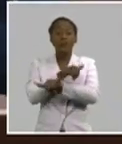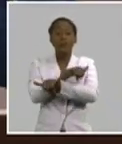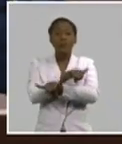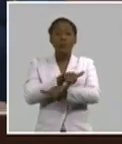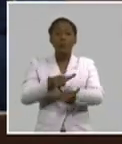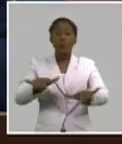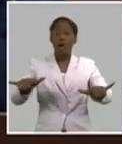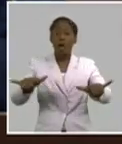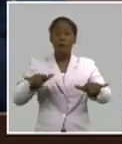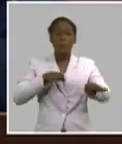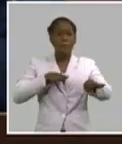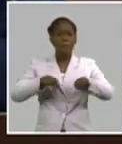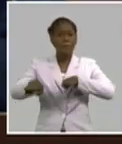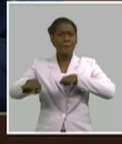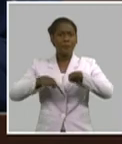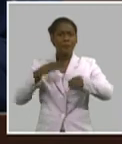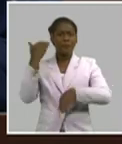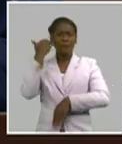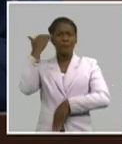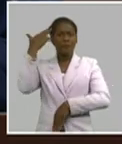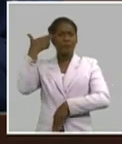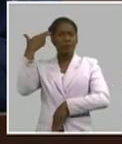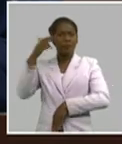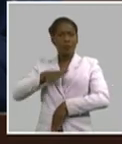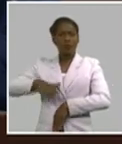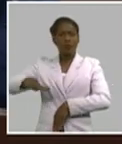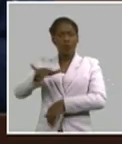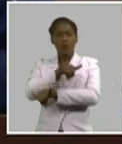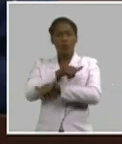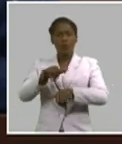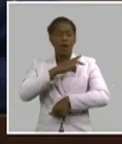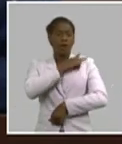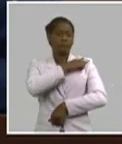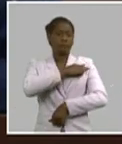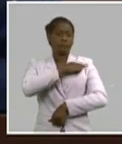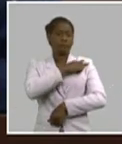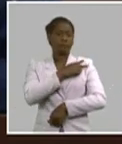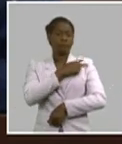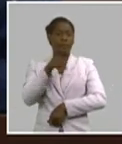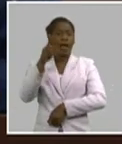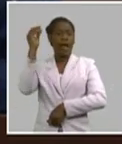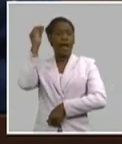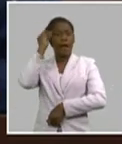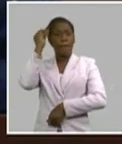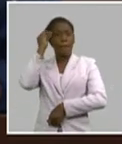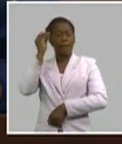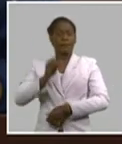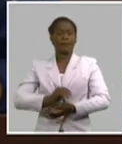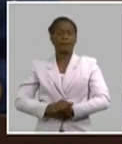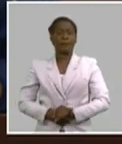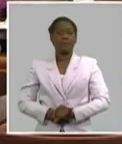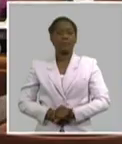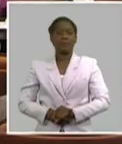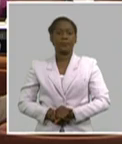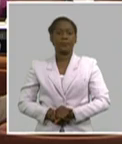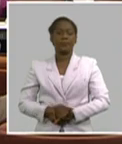de preparación y formación de los cuadros. ¿Qué procesos a mi modo de ver?